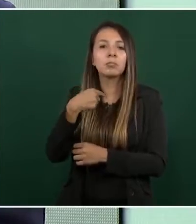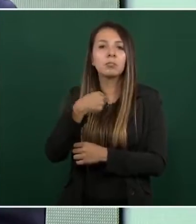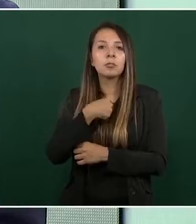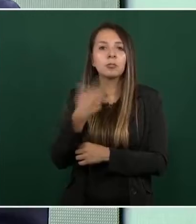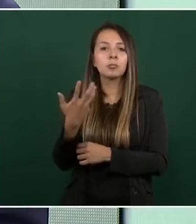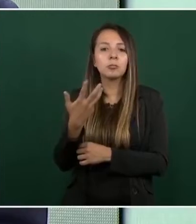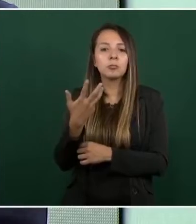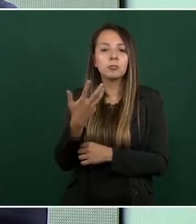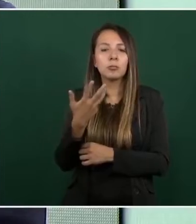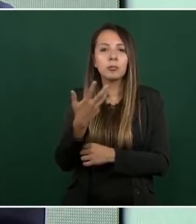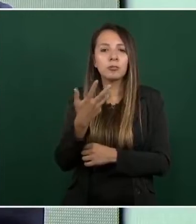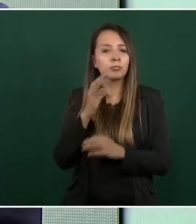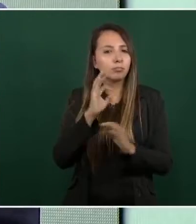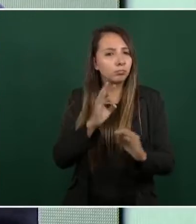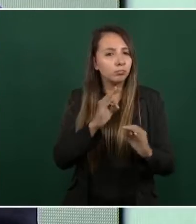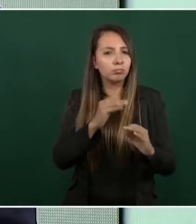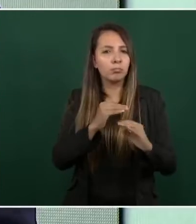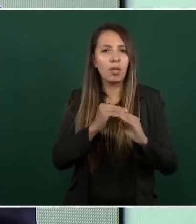trato en pie de igualdad.